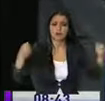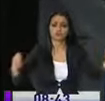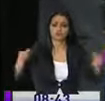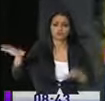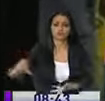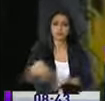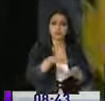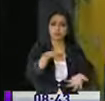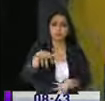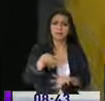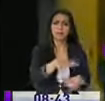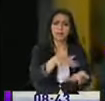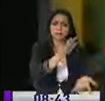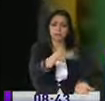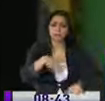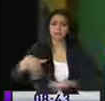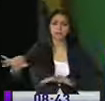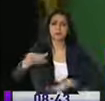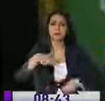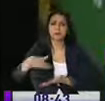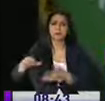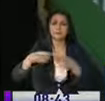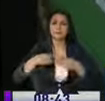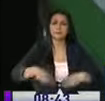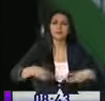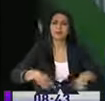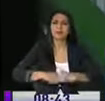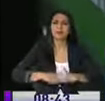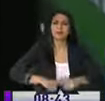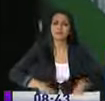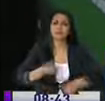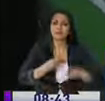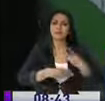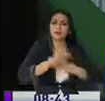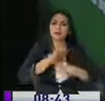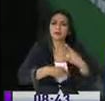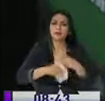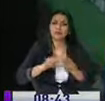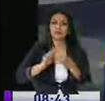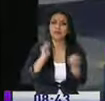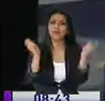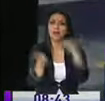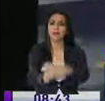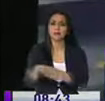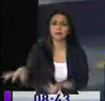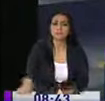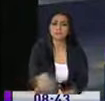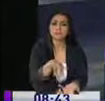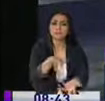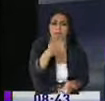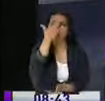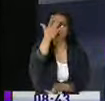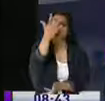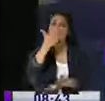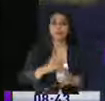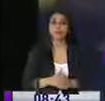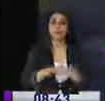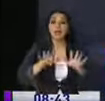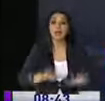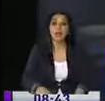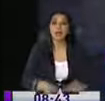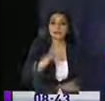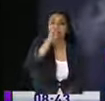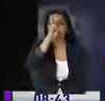volvieron a ingresar con mercadería diferente a la que tenía. Es lo que se conoce como cambiazo. ¿Por qué? Porque